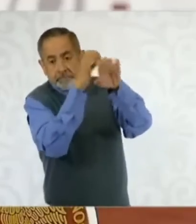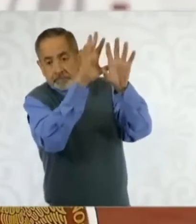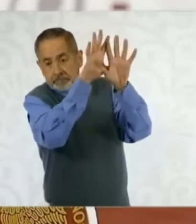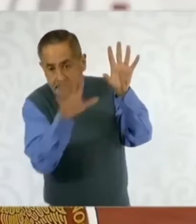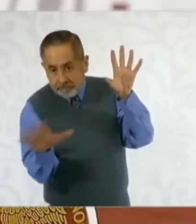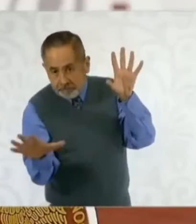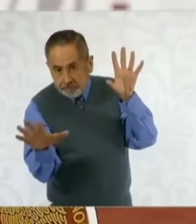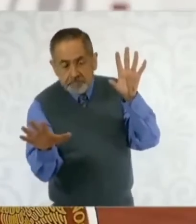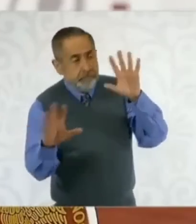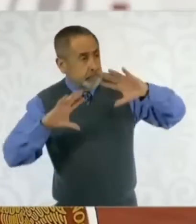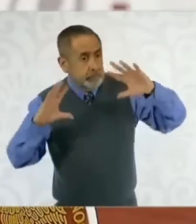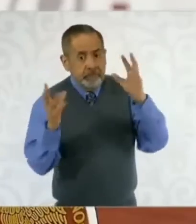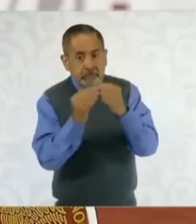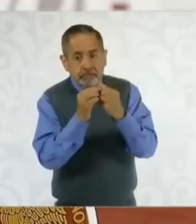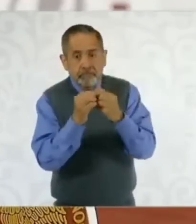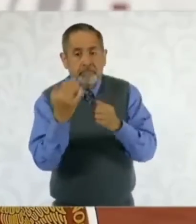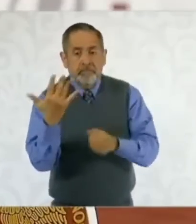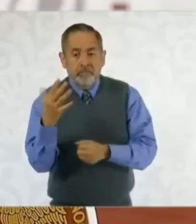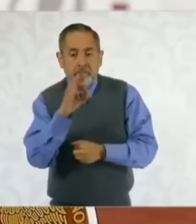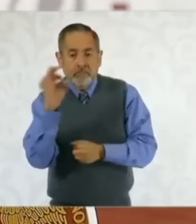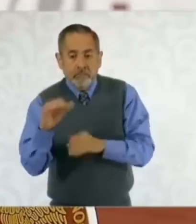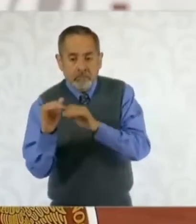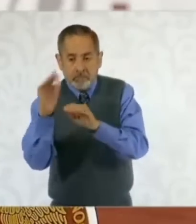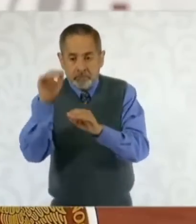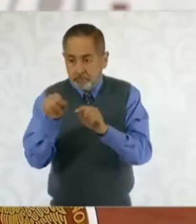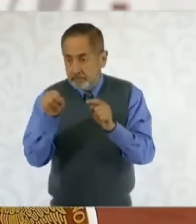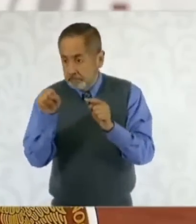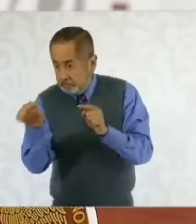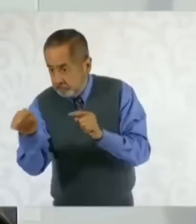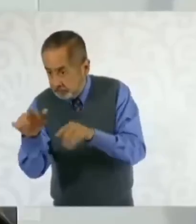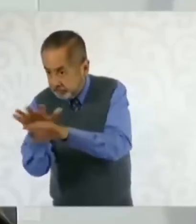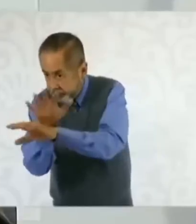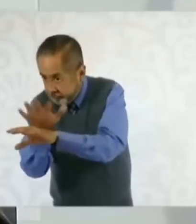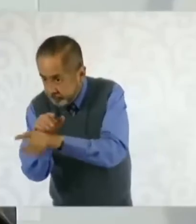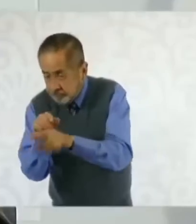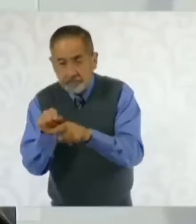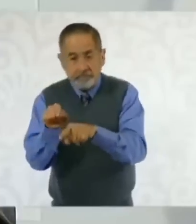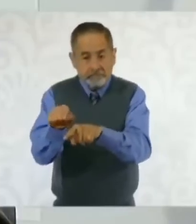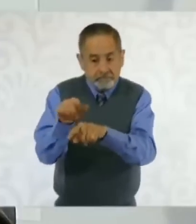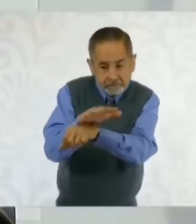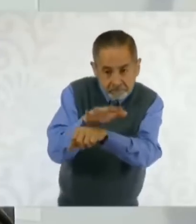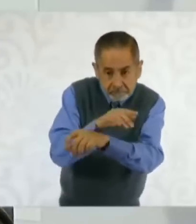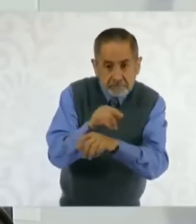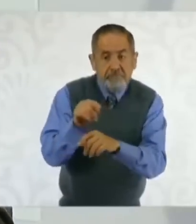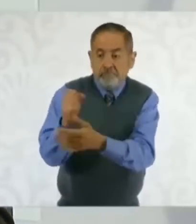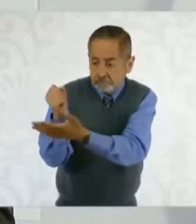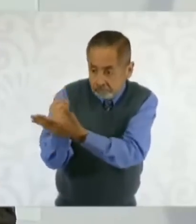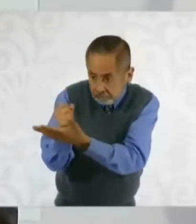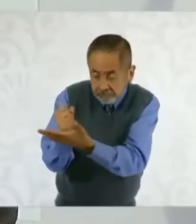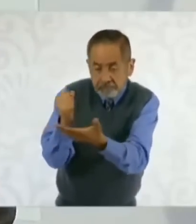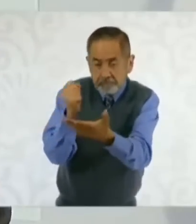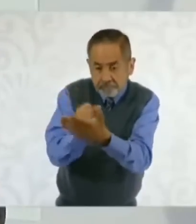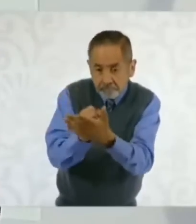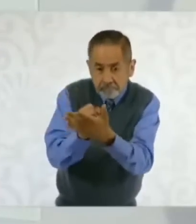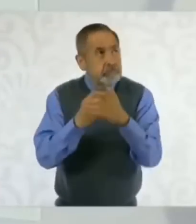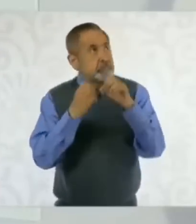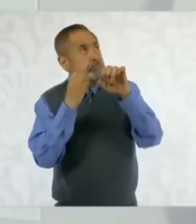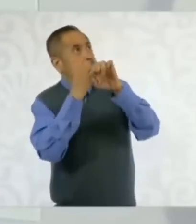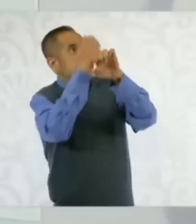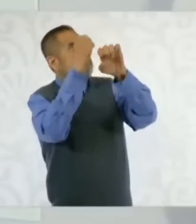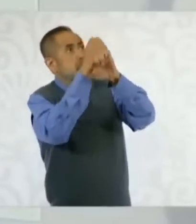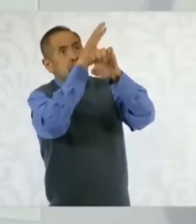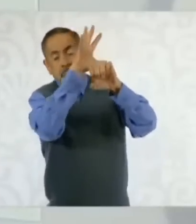simple. Ya una vez que las reformas o adiciones se han producido y se ha hecho su